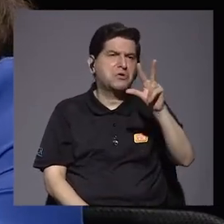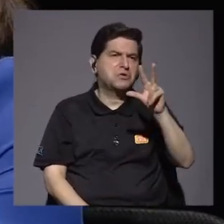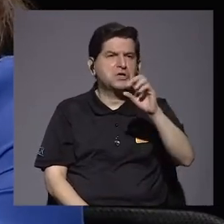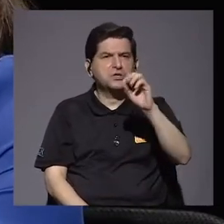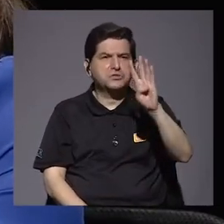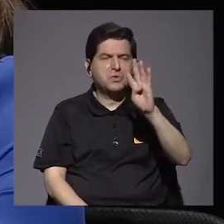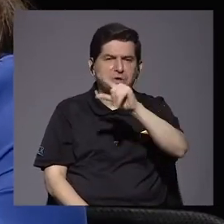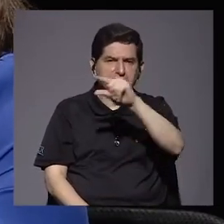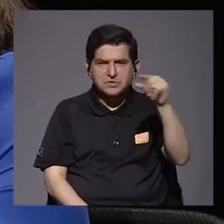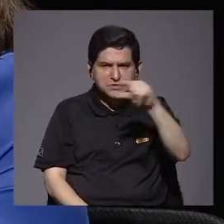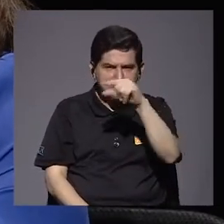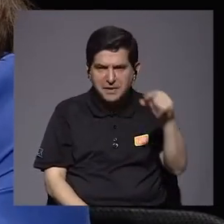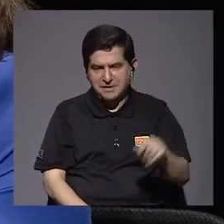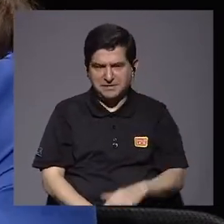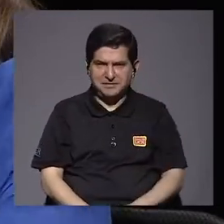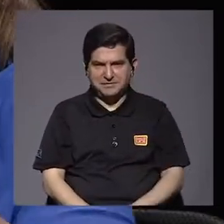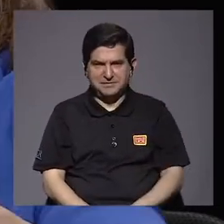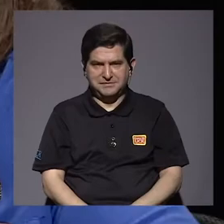tres, cuatro semanas, tuvimos que